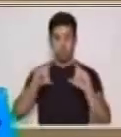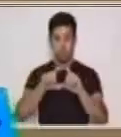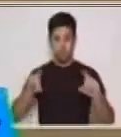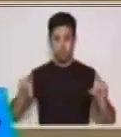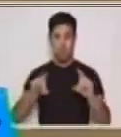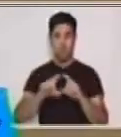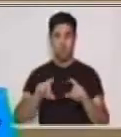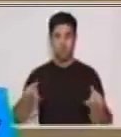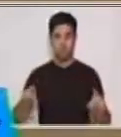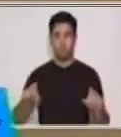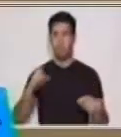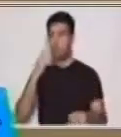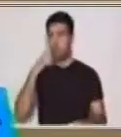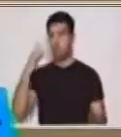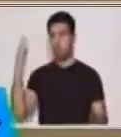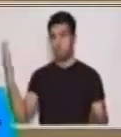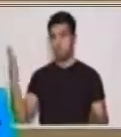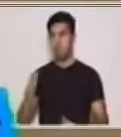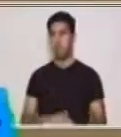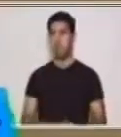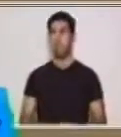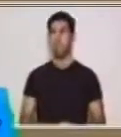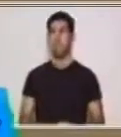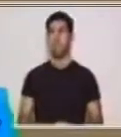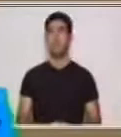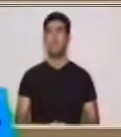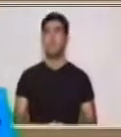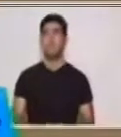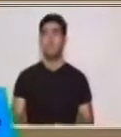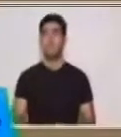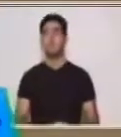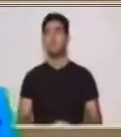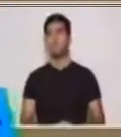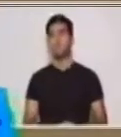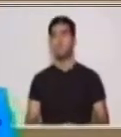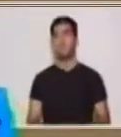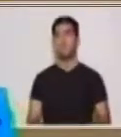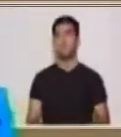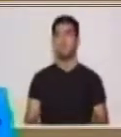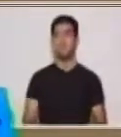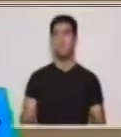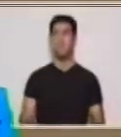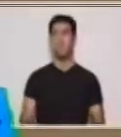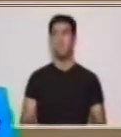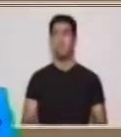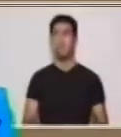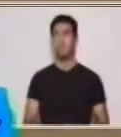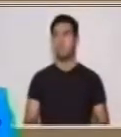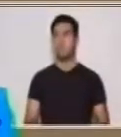otros rectángulos un poco más pequeños.